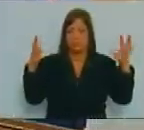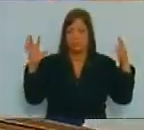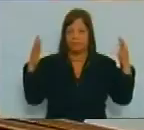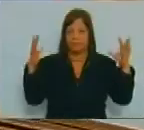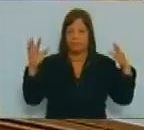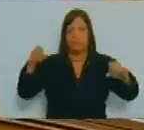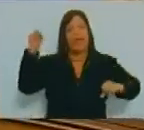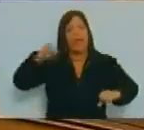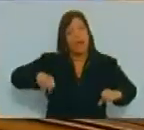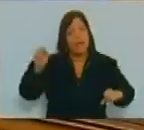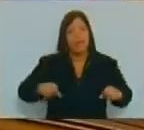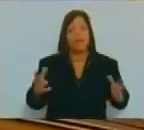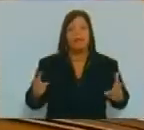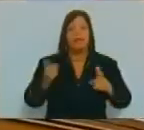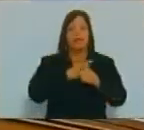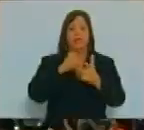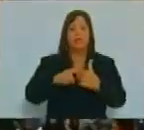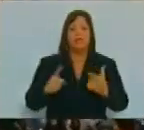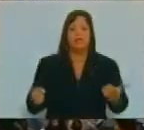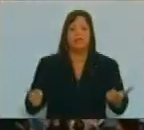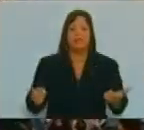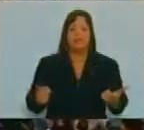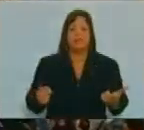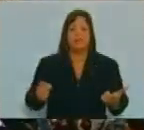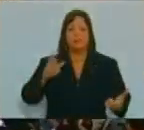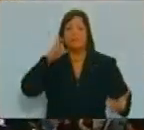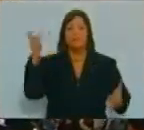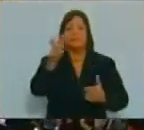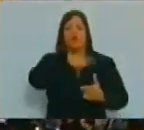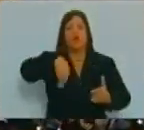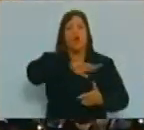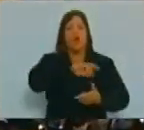posible compatriotas